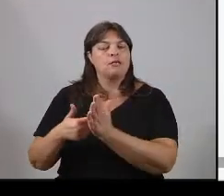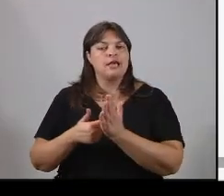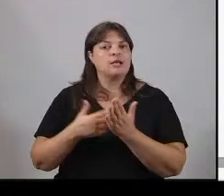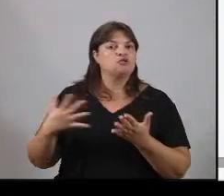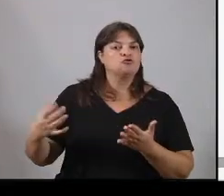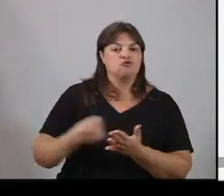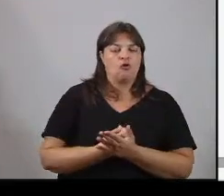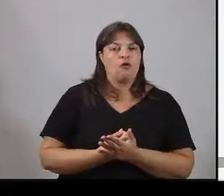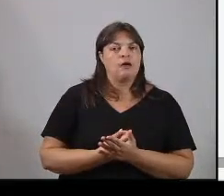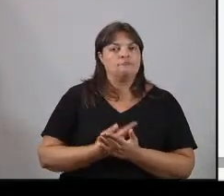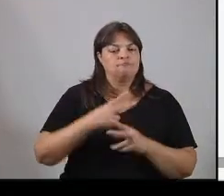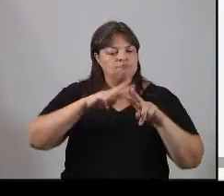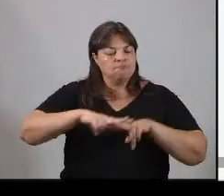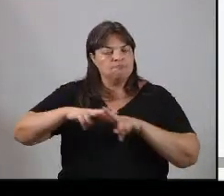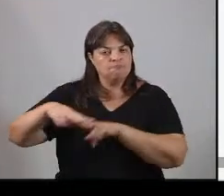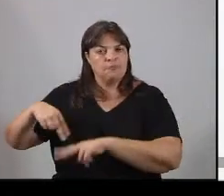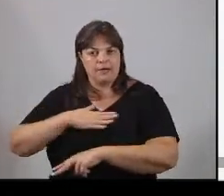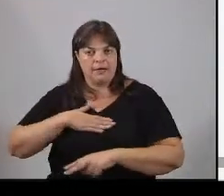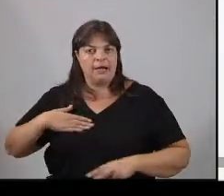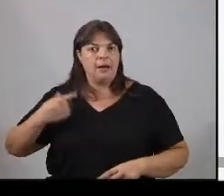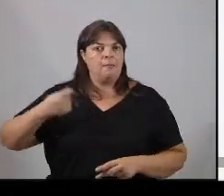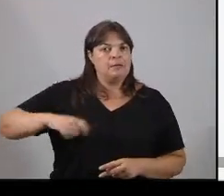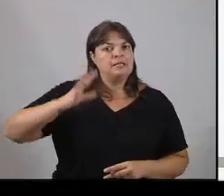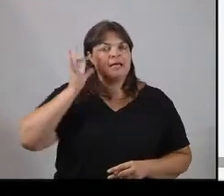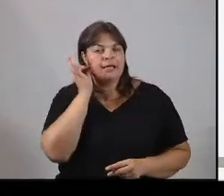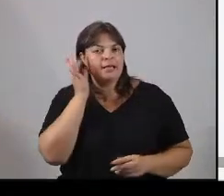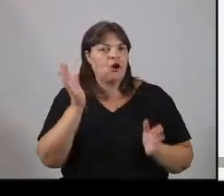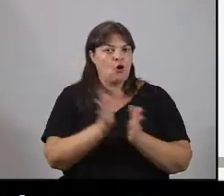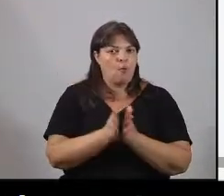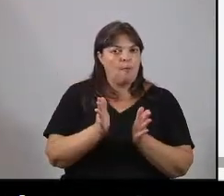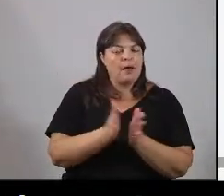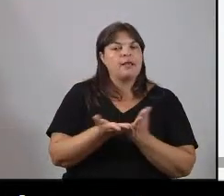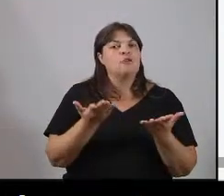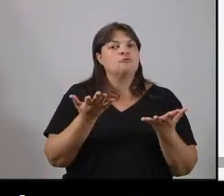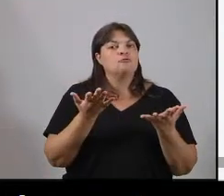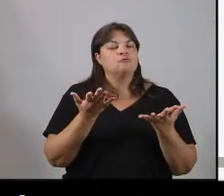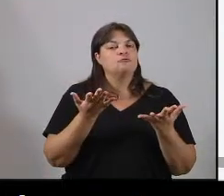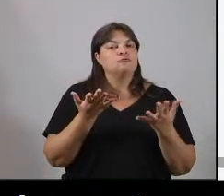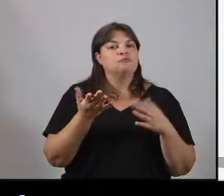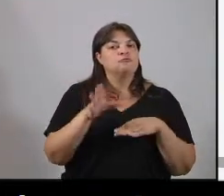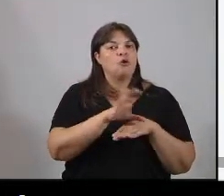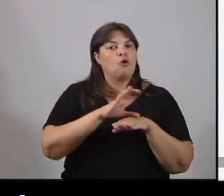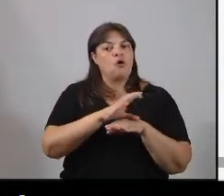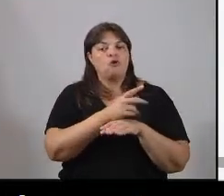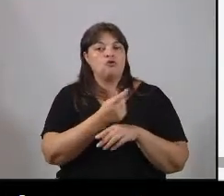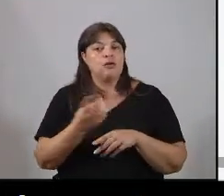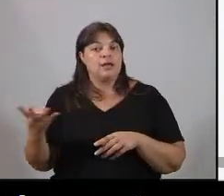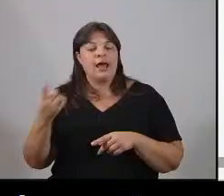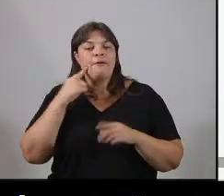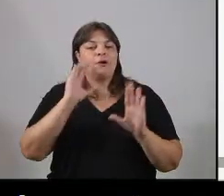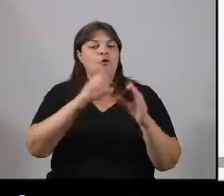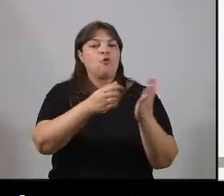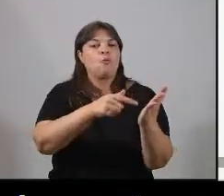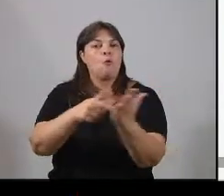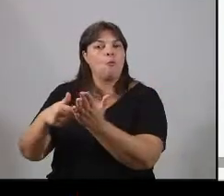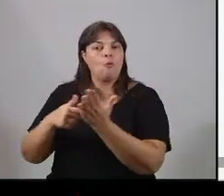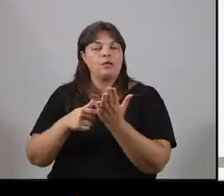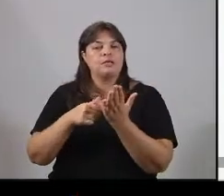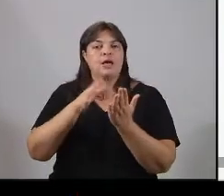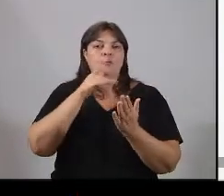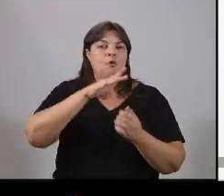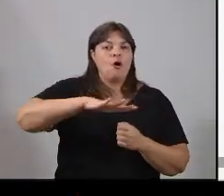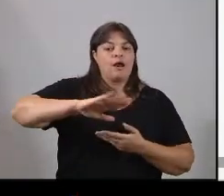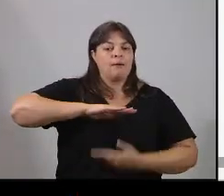La presidenta y el resto de mis compañeros consejeros están deseando ver qué proponen los grupos para mejorar sus